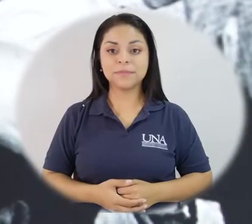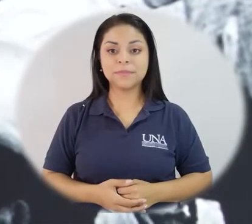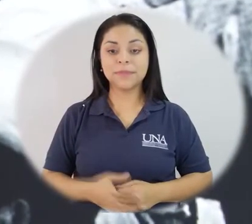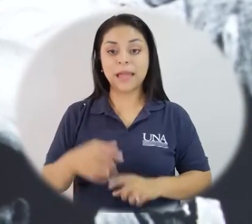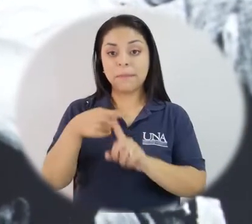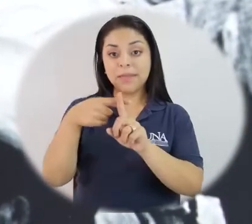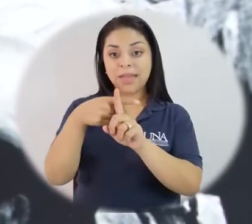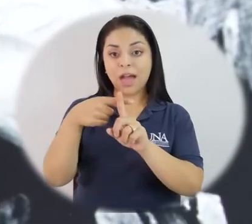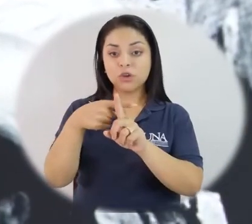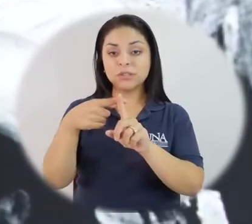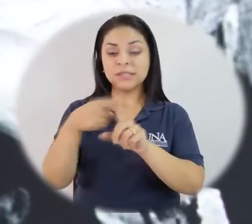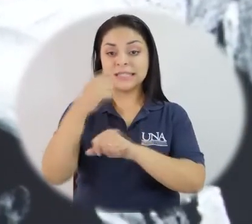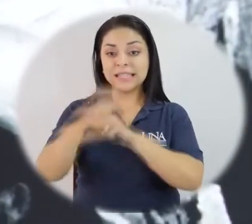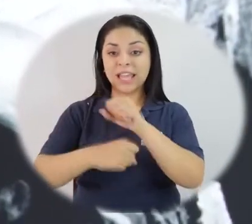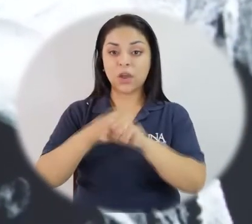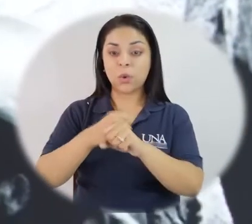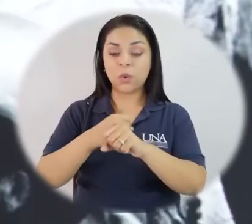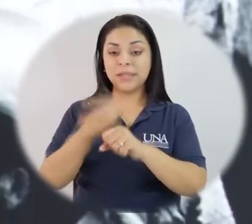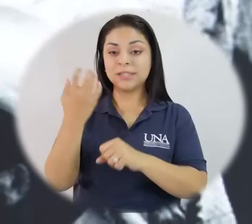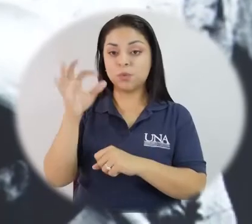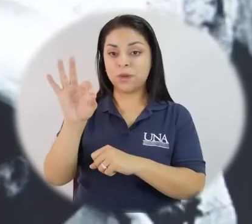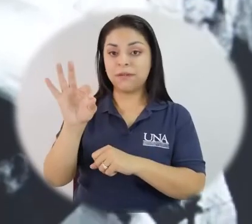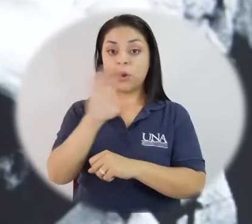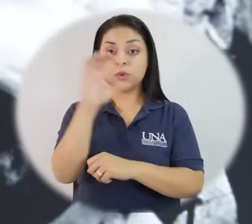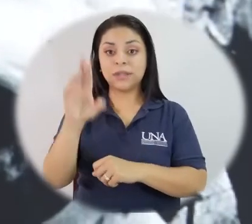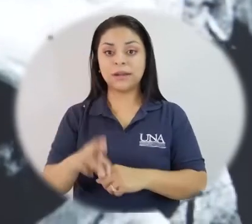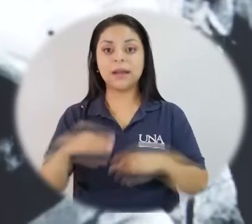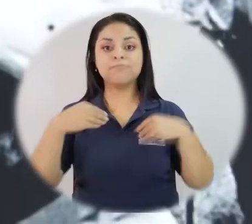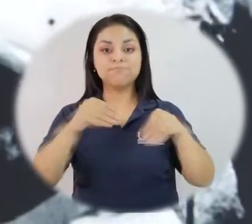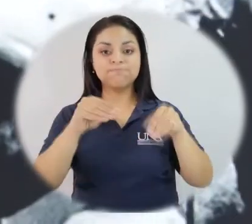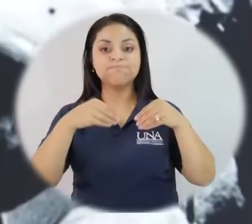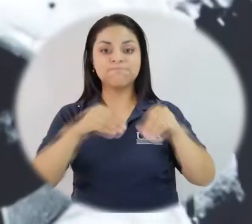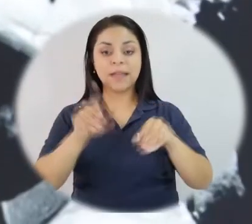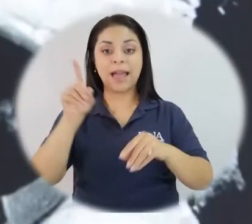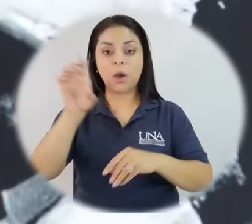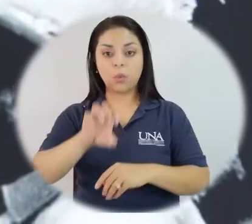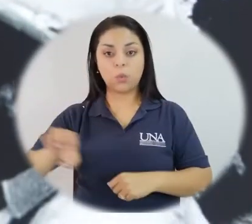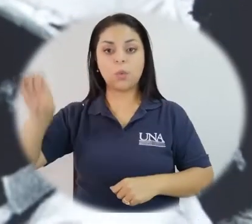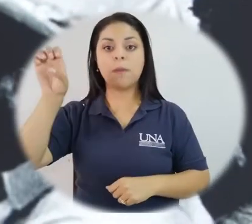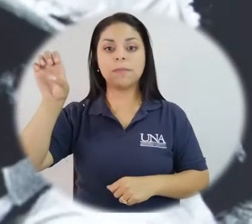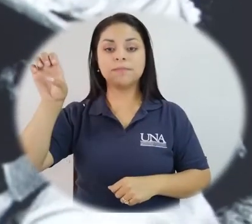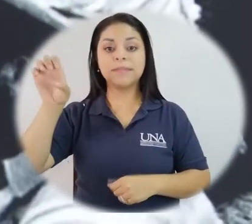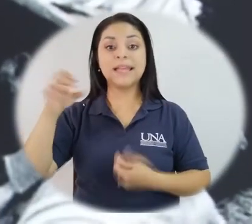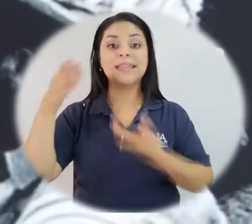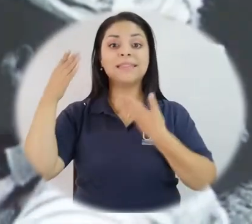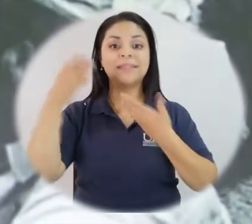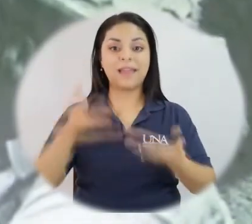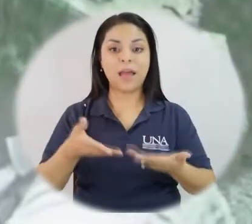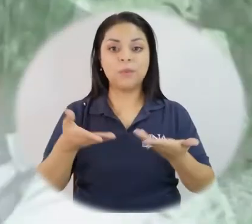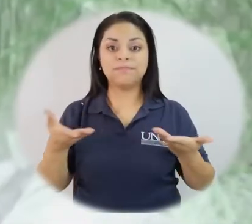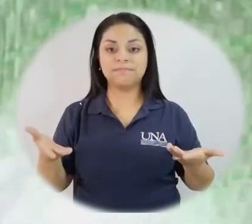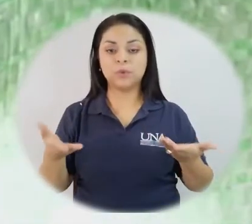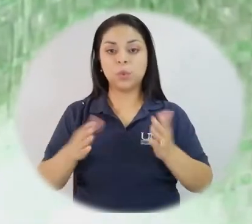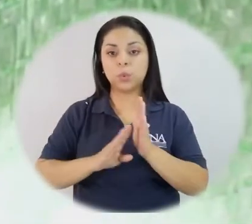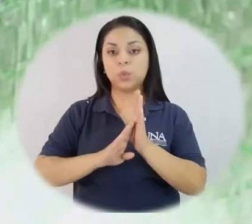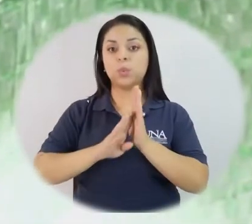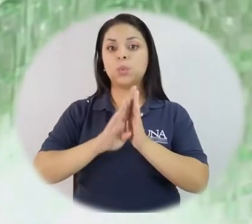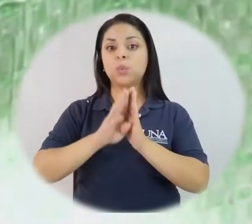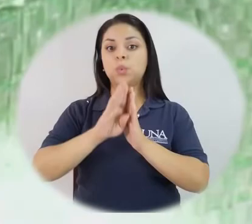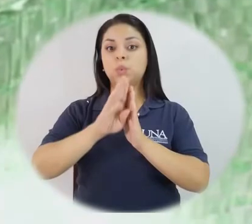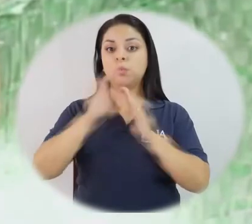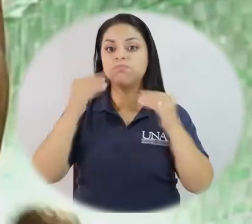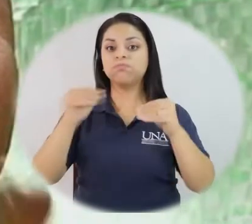A mediados del siglo XIX, Costa Rica comenzó a vender café a ese continente, lo que trajo consigo el gran